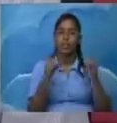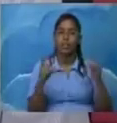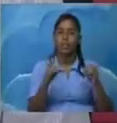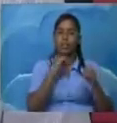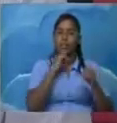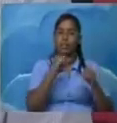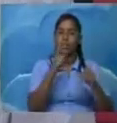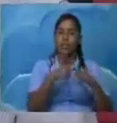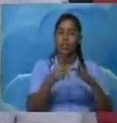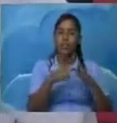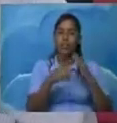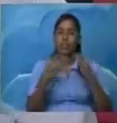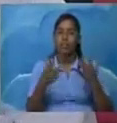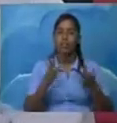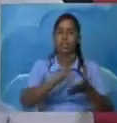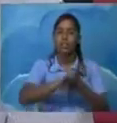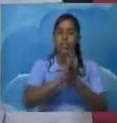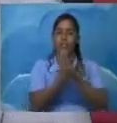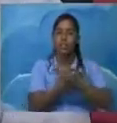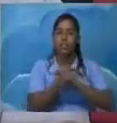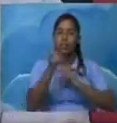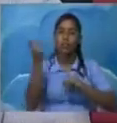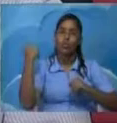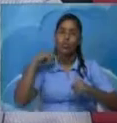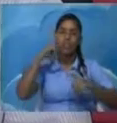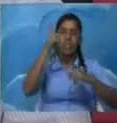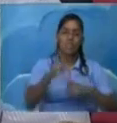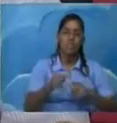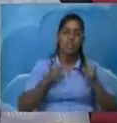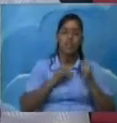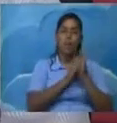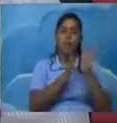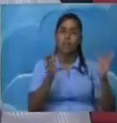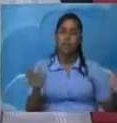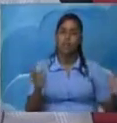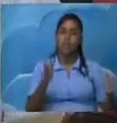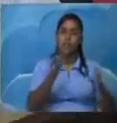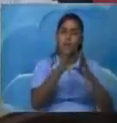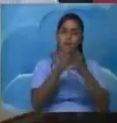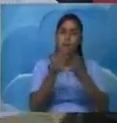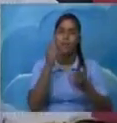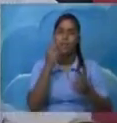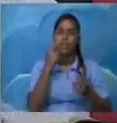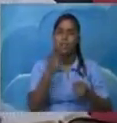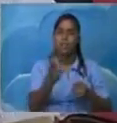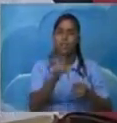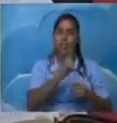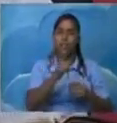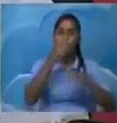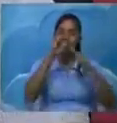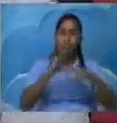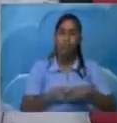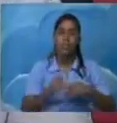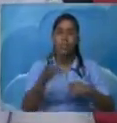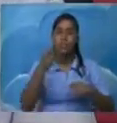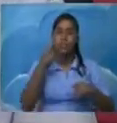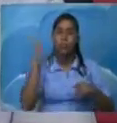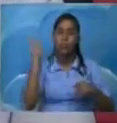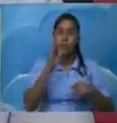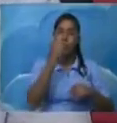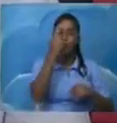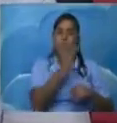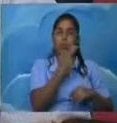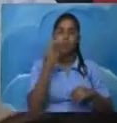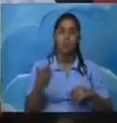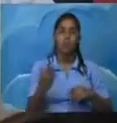las cosas que destruye, hermano. Uno tiene que ser abierto. Dice, la Biblia dice que no seamos escasos. Y en esto viene la promesa,